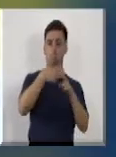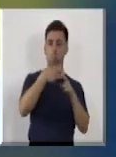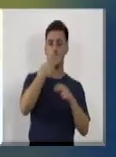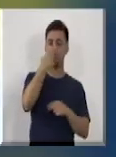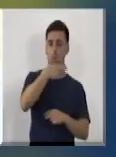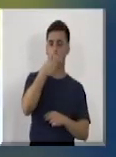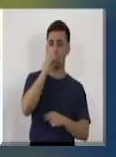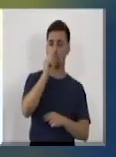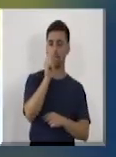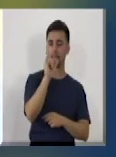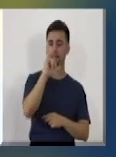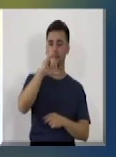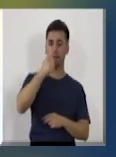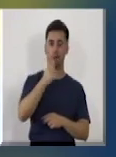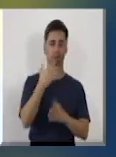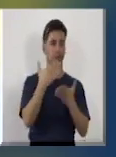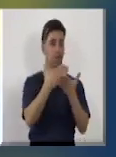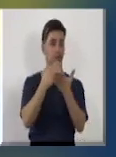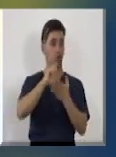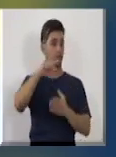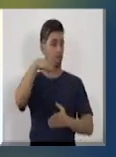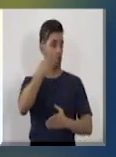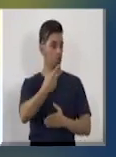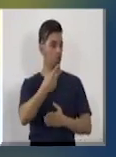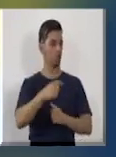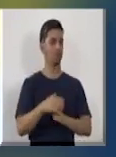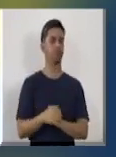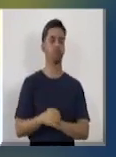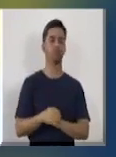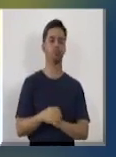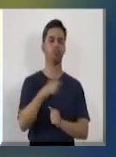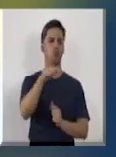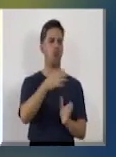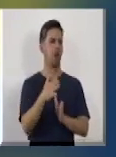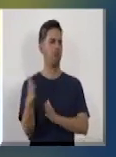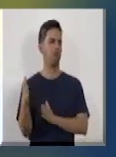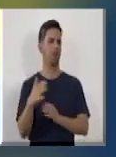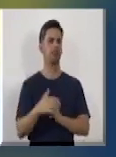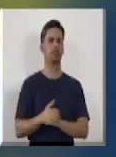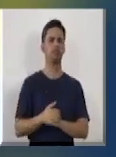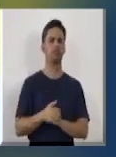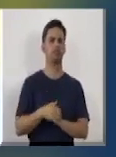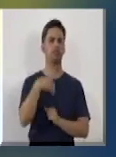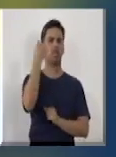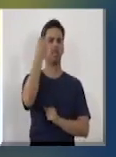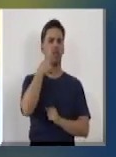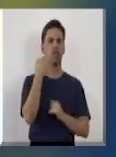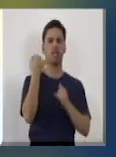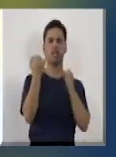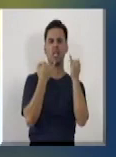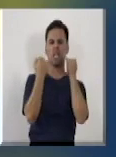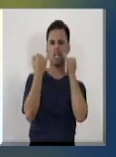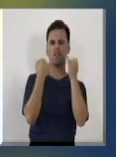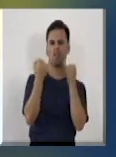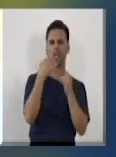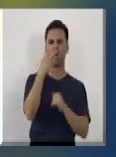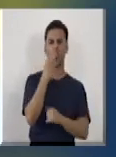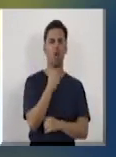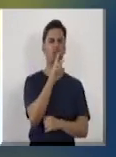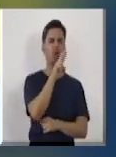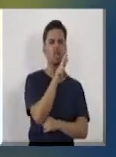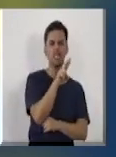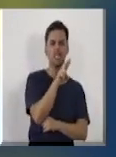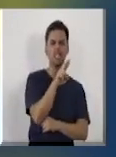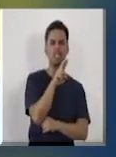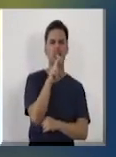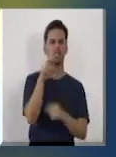Ahora, proponemos también determinar la resistencia de una linterna del circuito que anteriormente vimos. ¿Tenemos algún